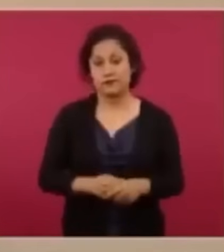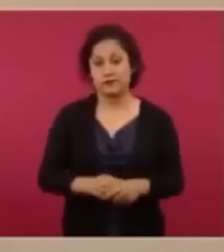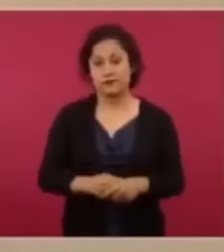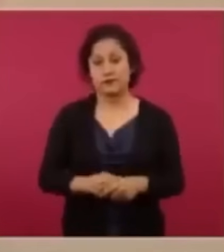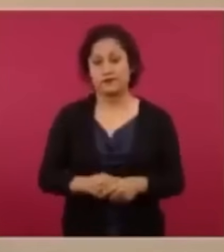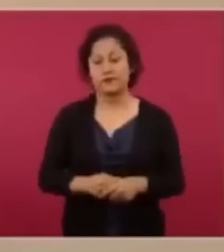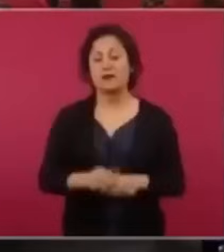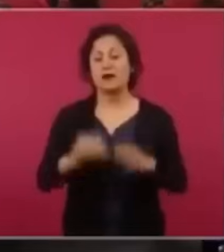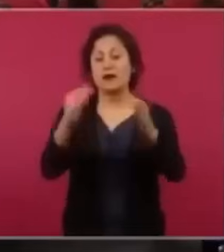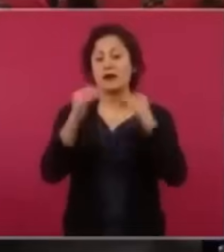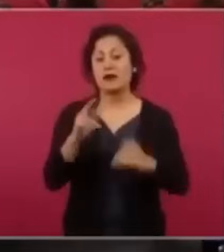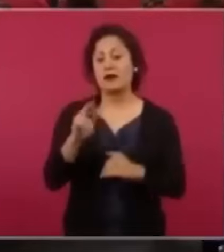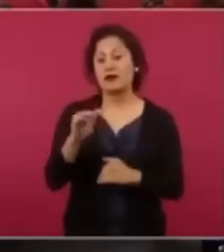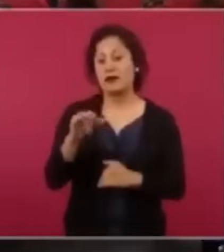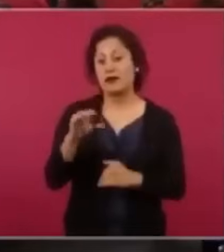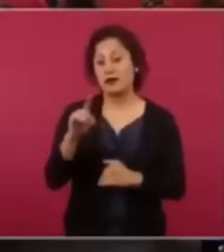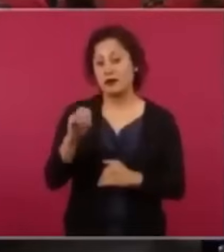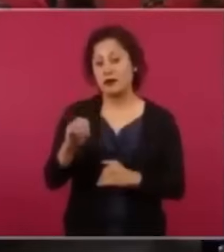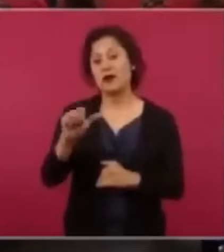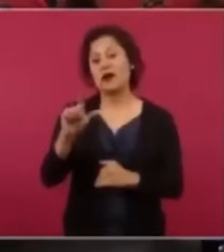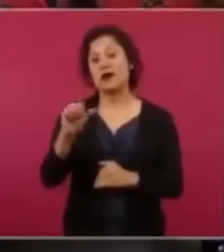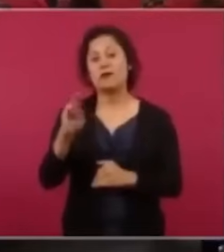Y Ricardo Alemán,